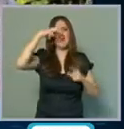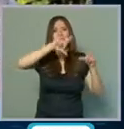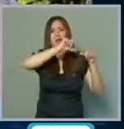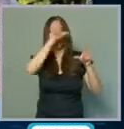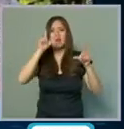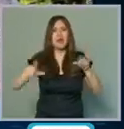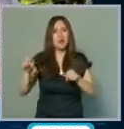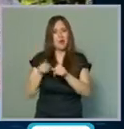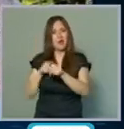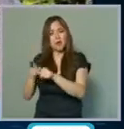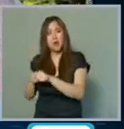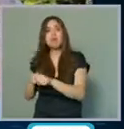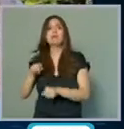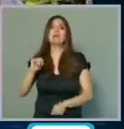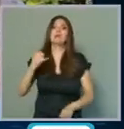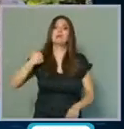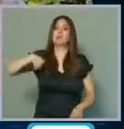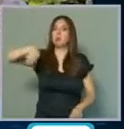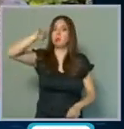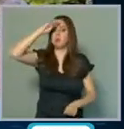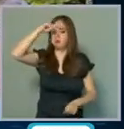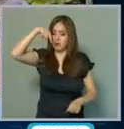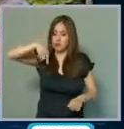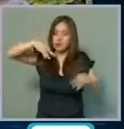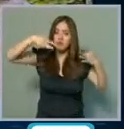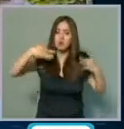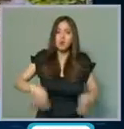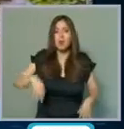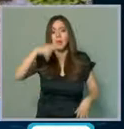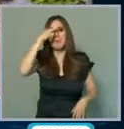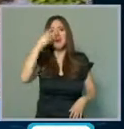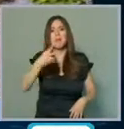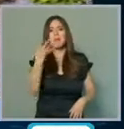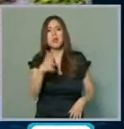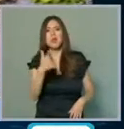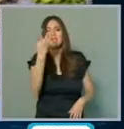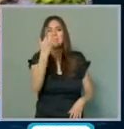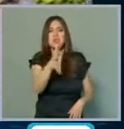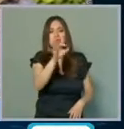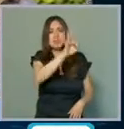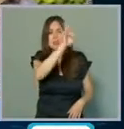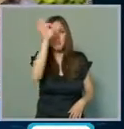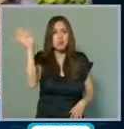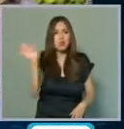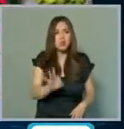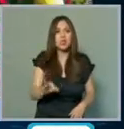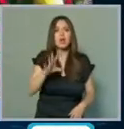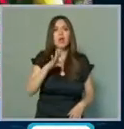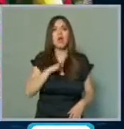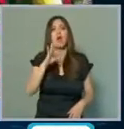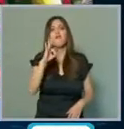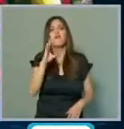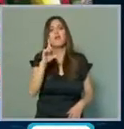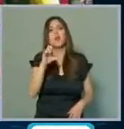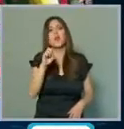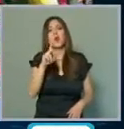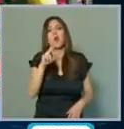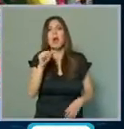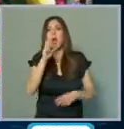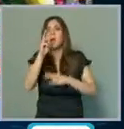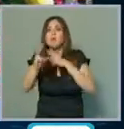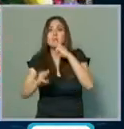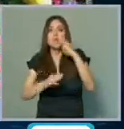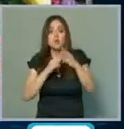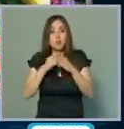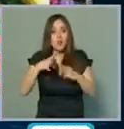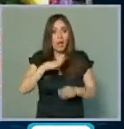llevar a cabo este tipo de Sí. festivales, nuestro país. Tenemos el 10% de la flora del mundo Imagínate. en nuestro país. Nada